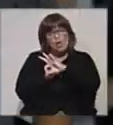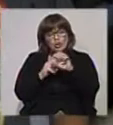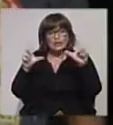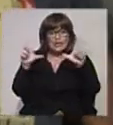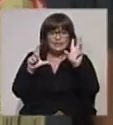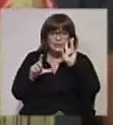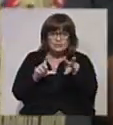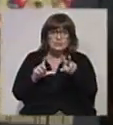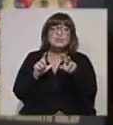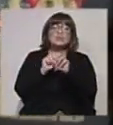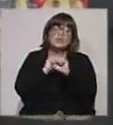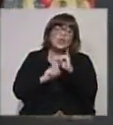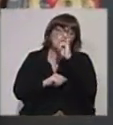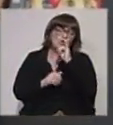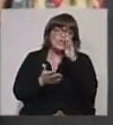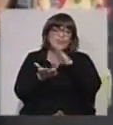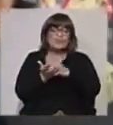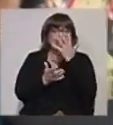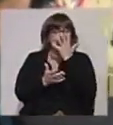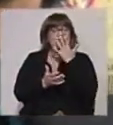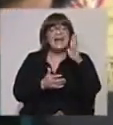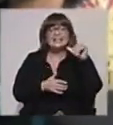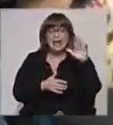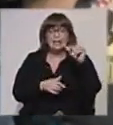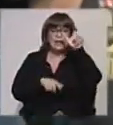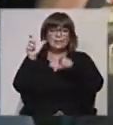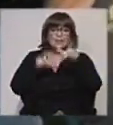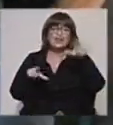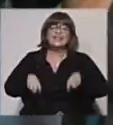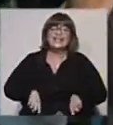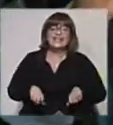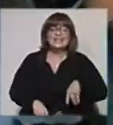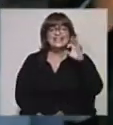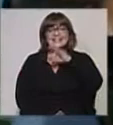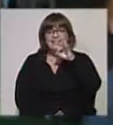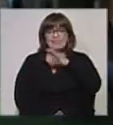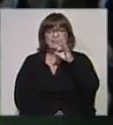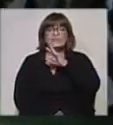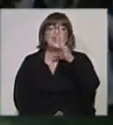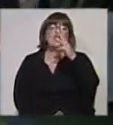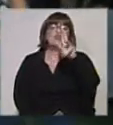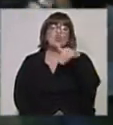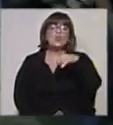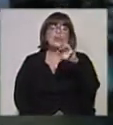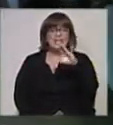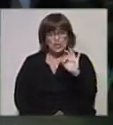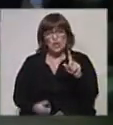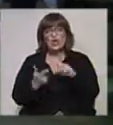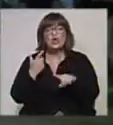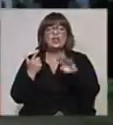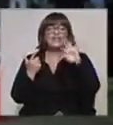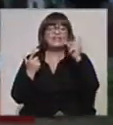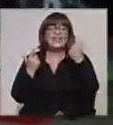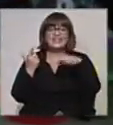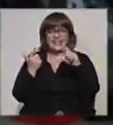contar algunas historias de carnaval. Y un saludo bien grande a la gente de la Intendencia de Durazno, a Walter Fumero, a Daniela, con los que estuvimos trabajando el